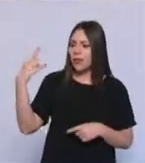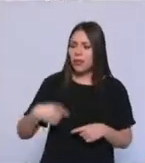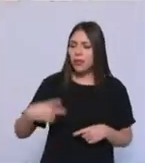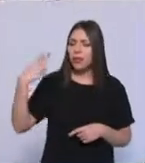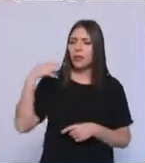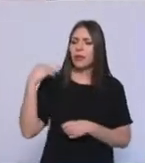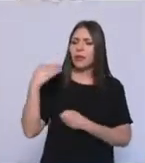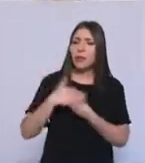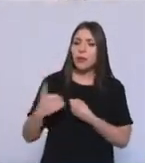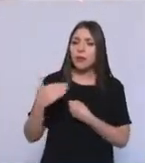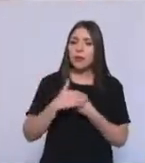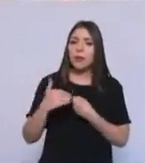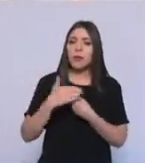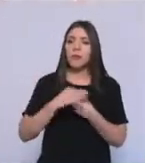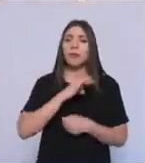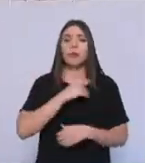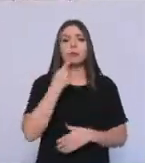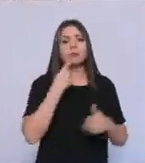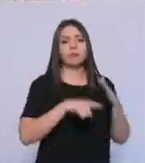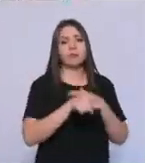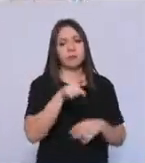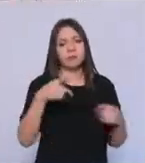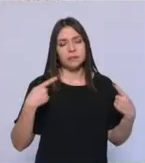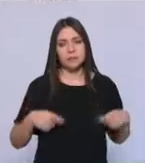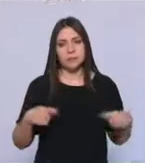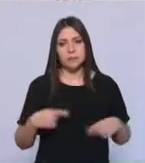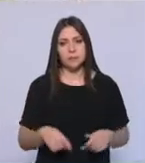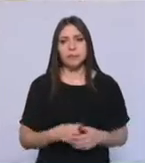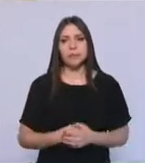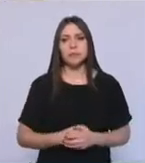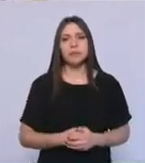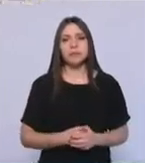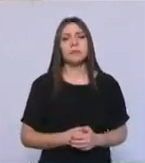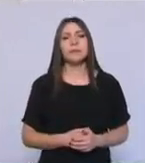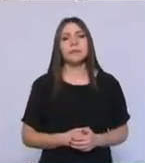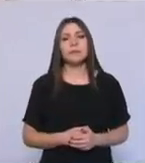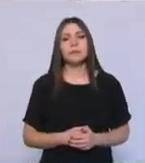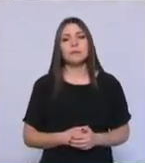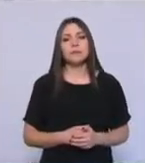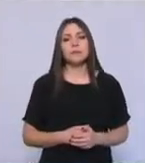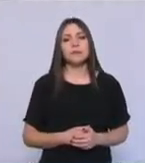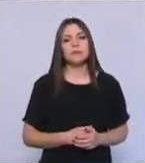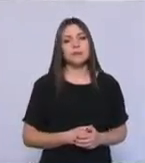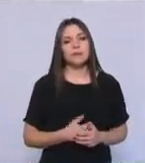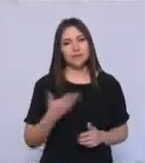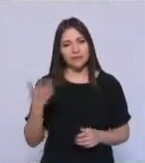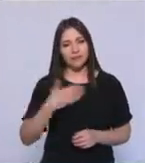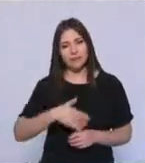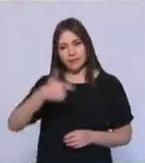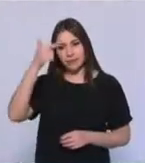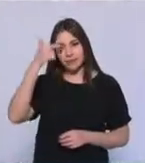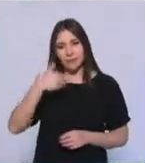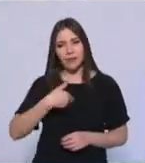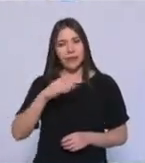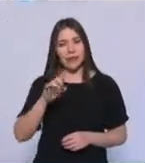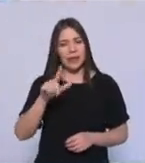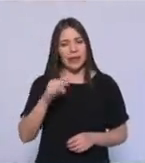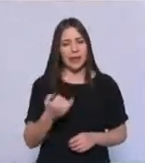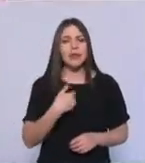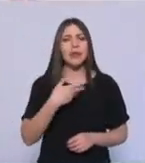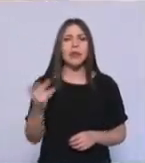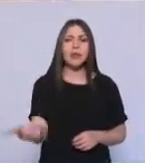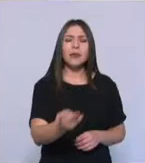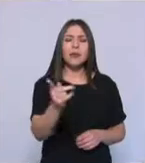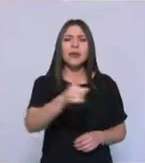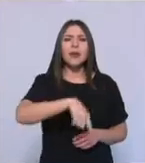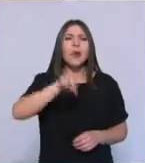que hagan este tipo de acciones. Héctor, muy buenas noches, le saluda Feli Carnaya y precisamente con este tema del acoso hacia las